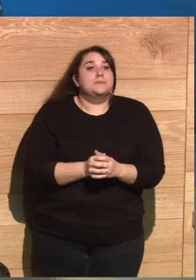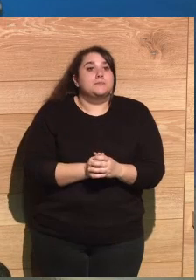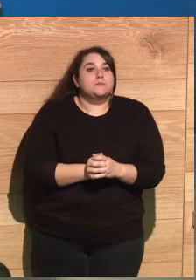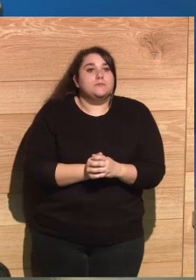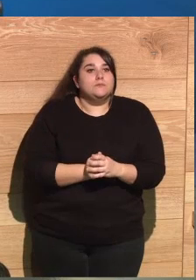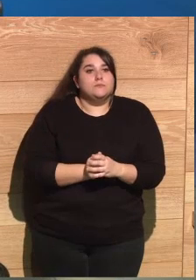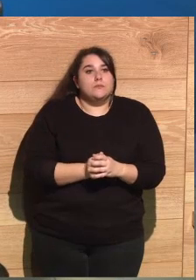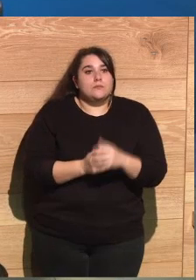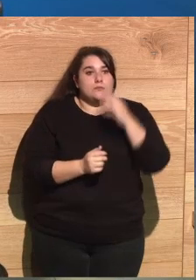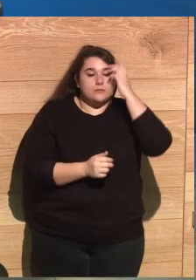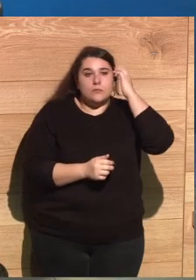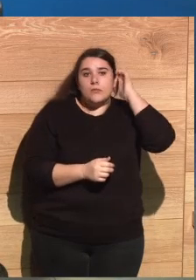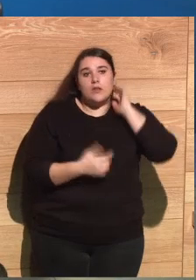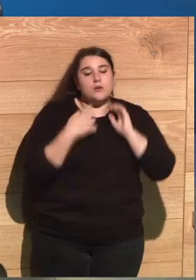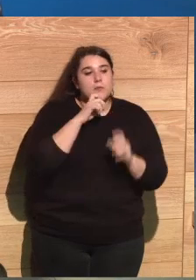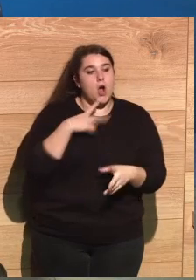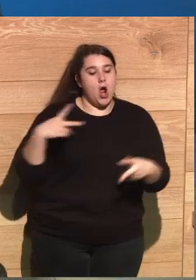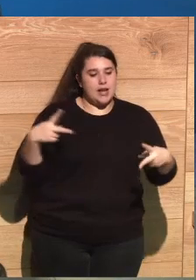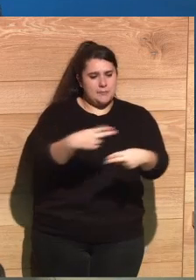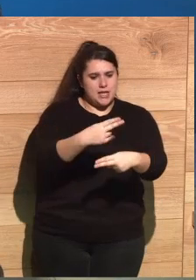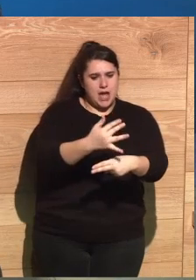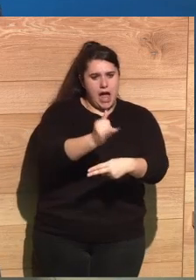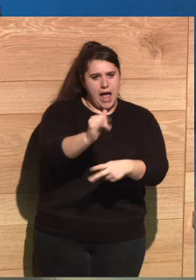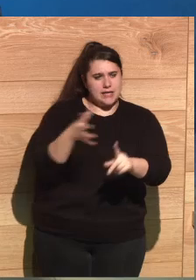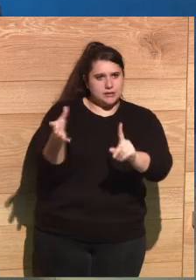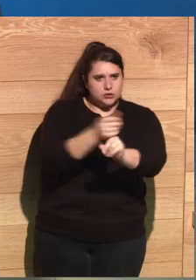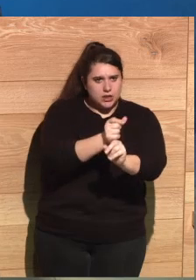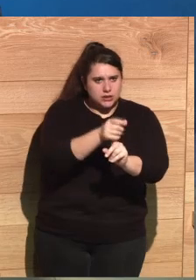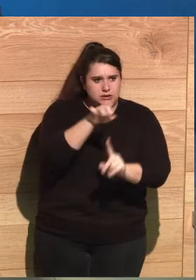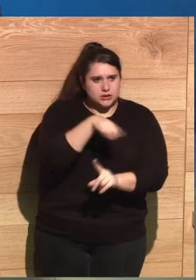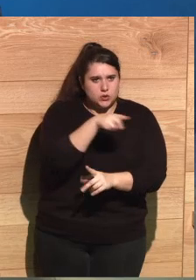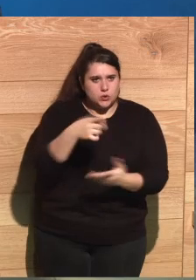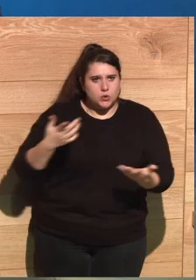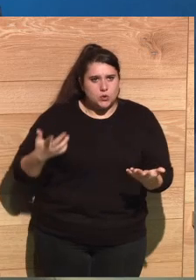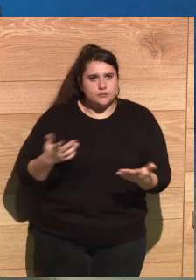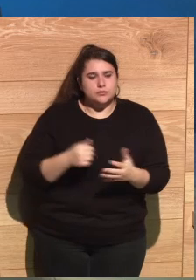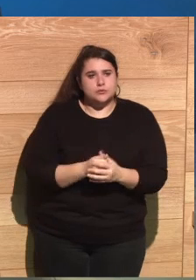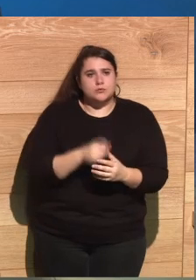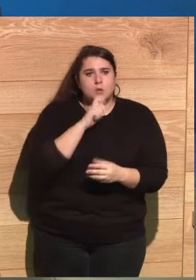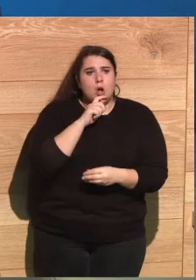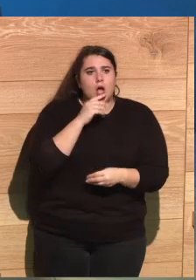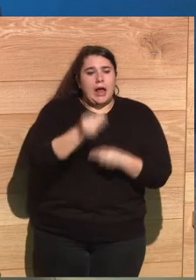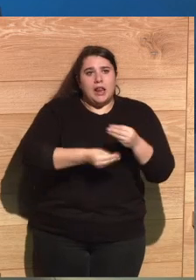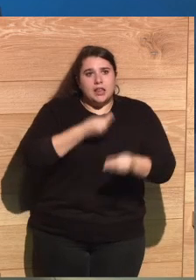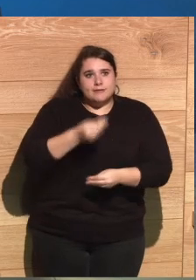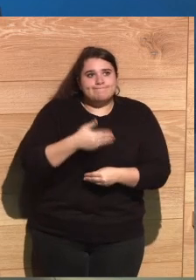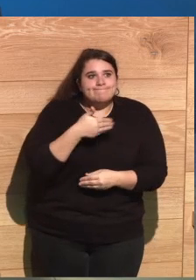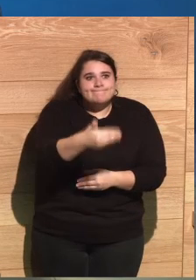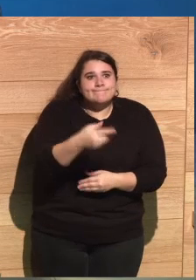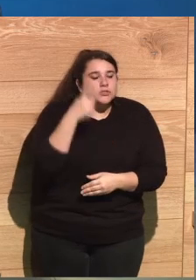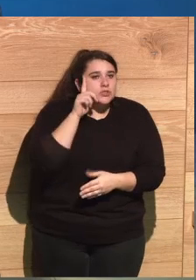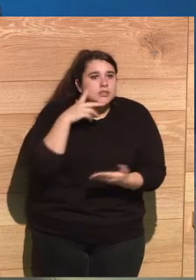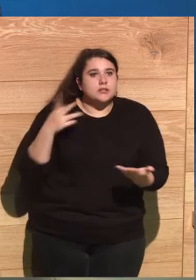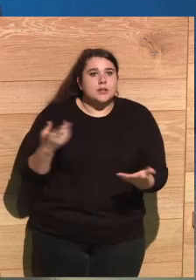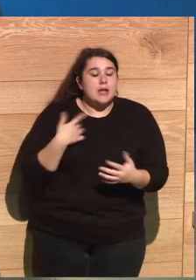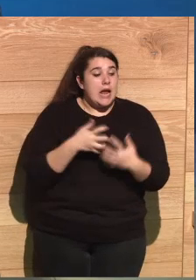planeta, ha encontrado su límite, ha encontrado una cierta clave de impotencia, ¿no? Es decir, se emprenden las aventuras,